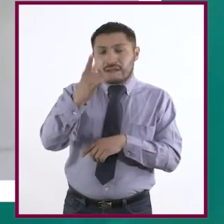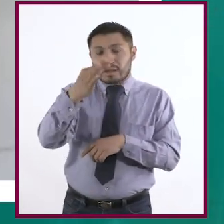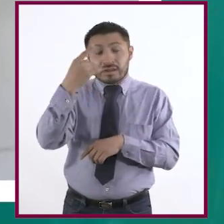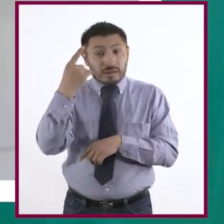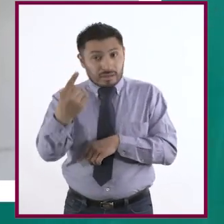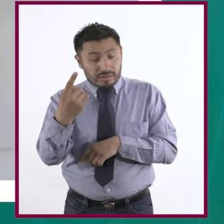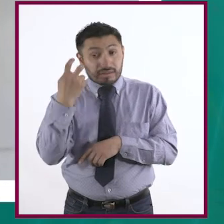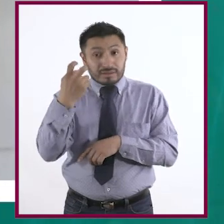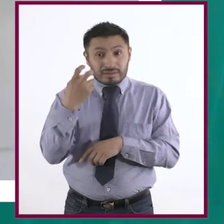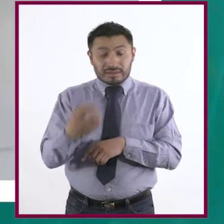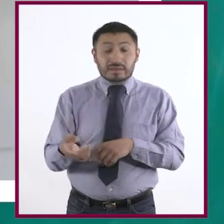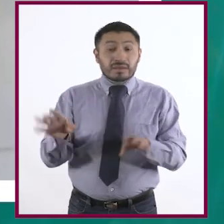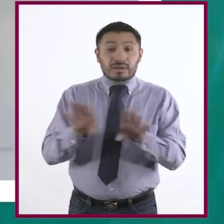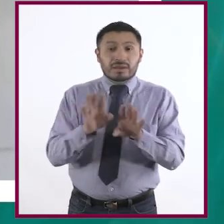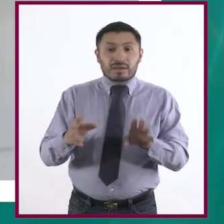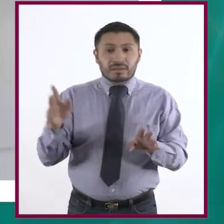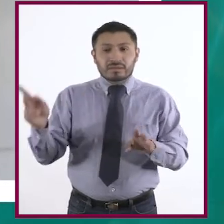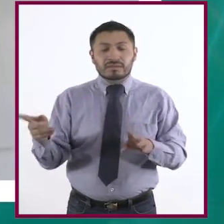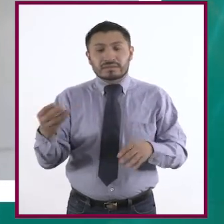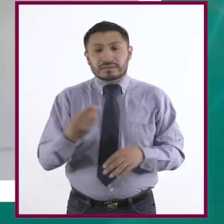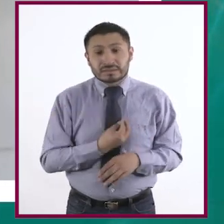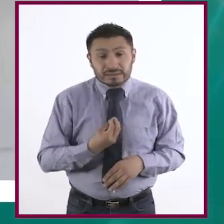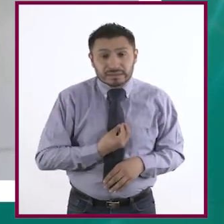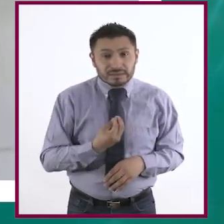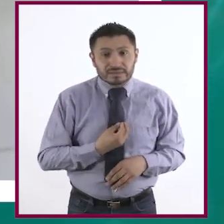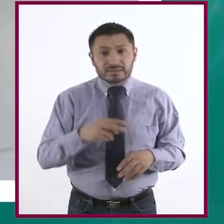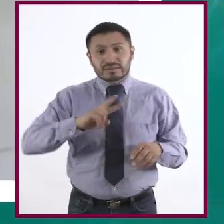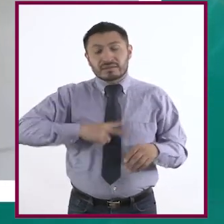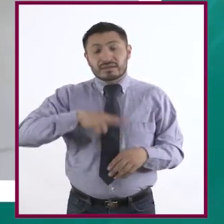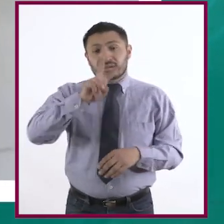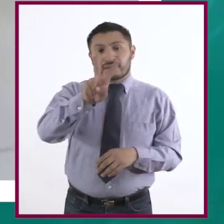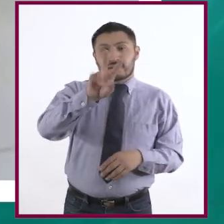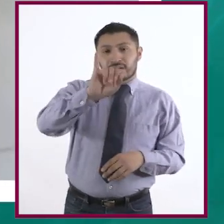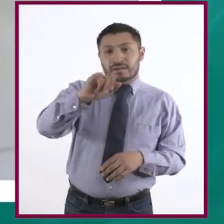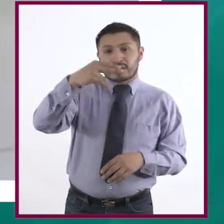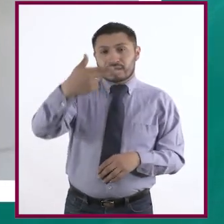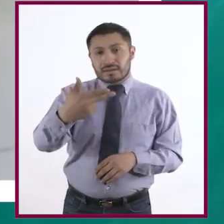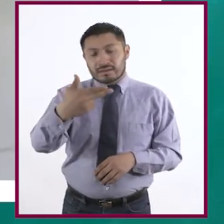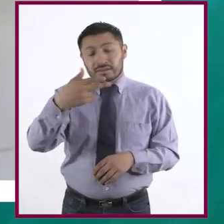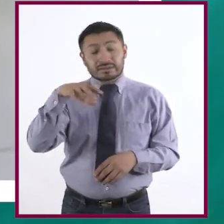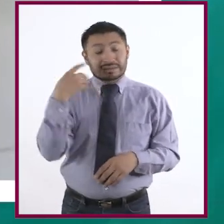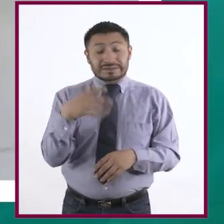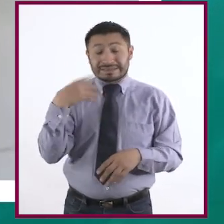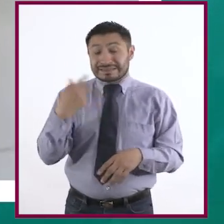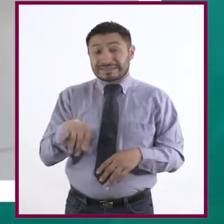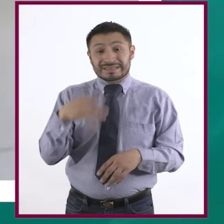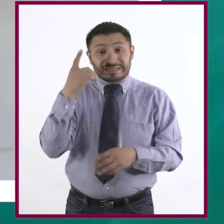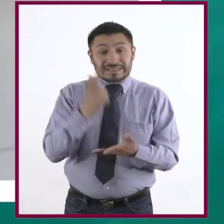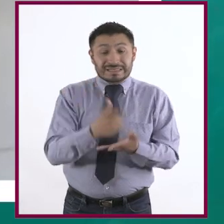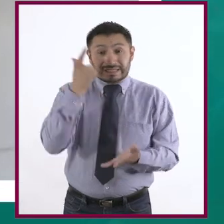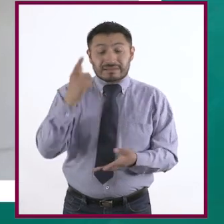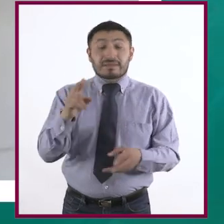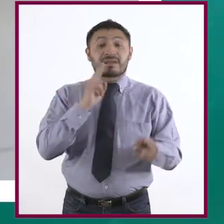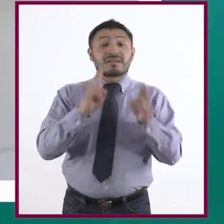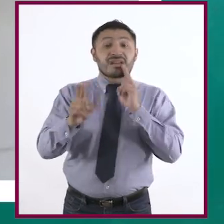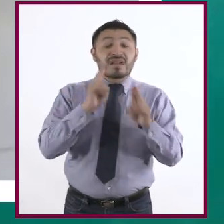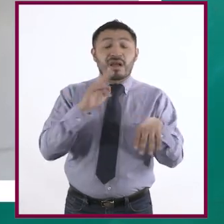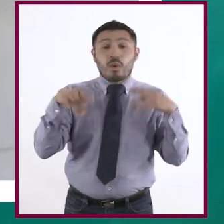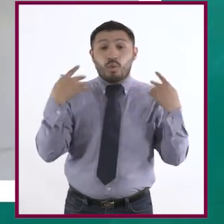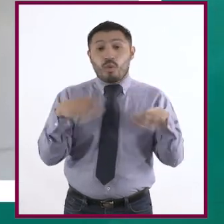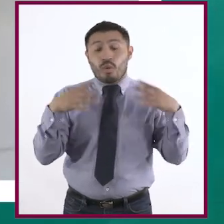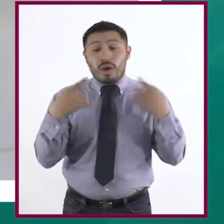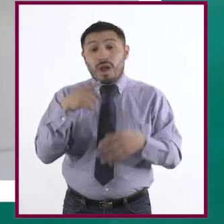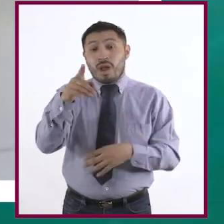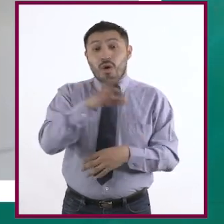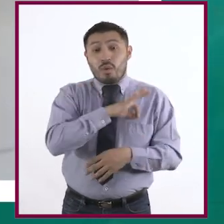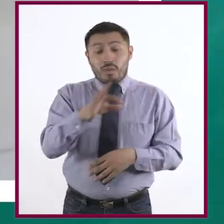CCR51, que las hacía resistentes al virus del VIH, ¿no? Entonces, esto parece algo muy bueno. La noticia es, imagínate que puedas